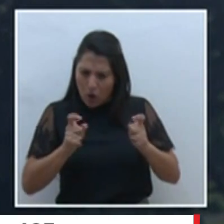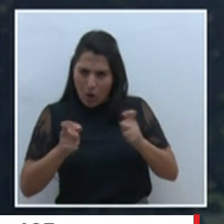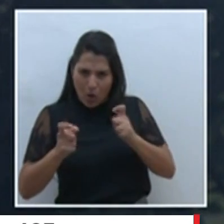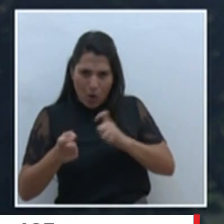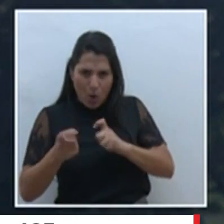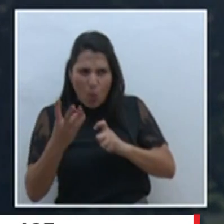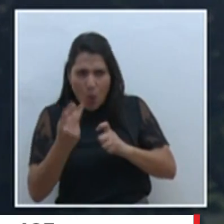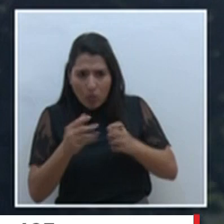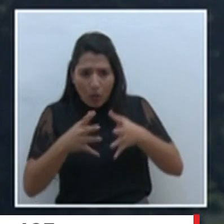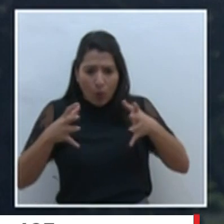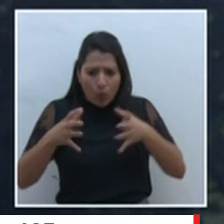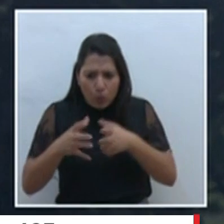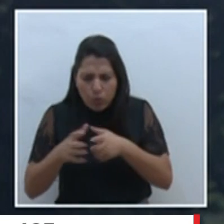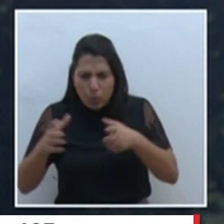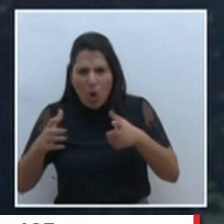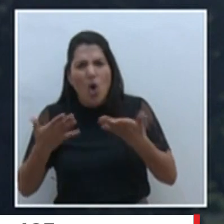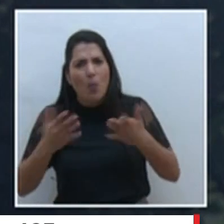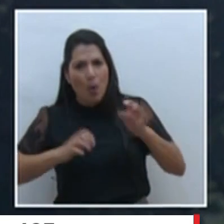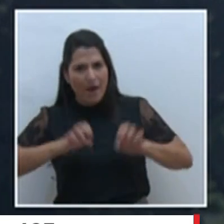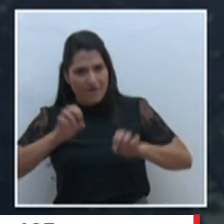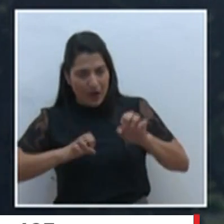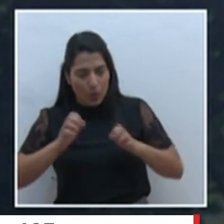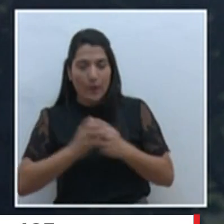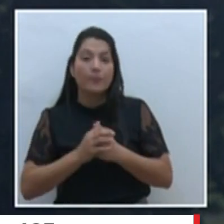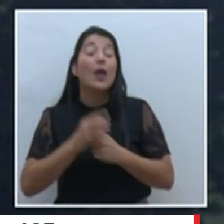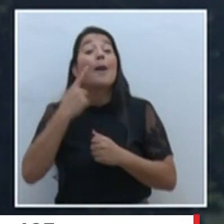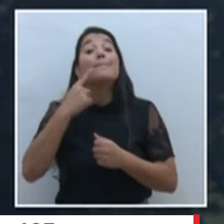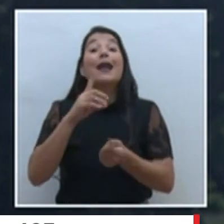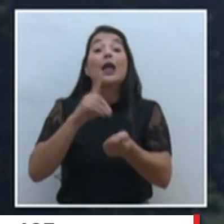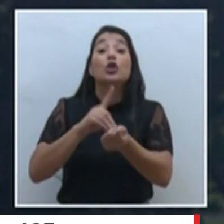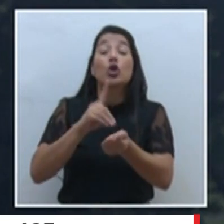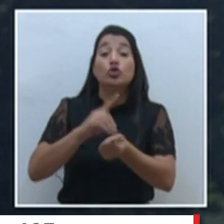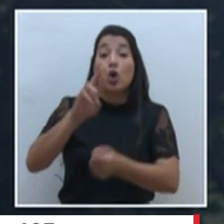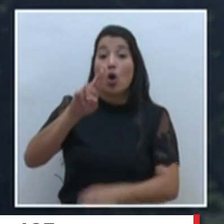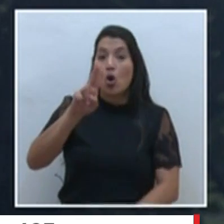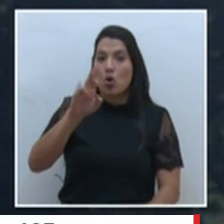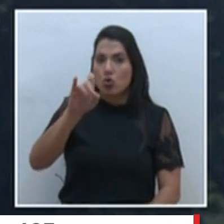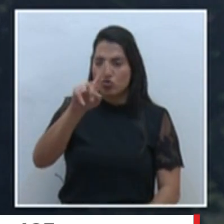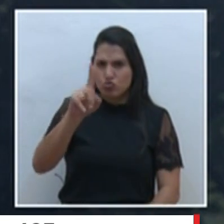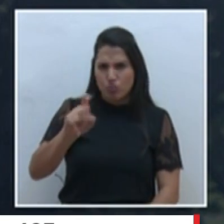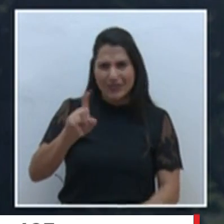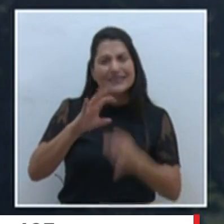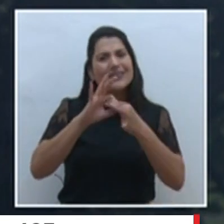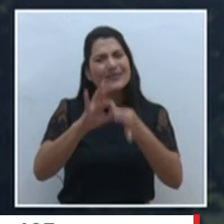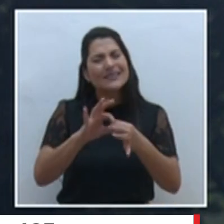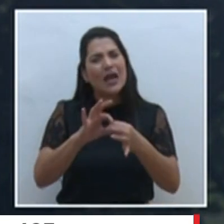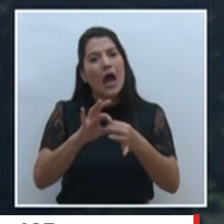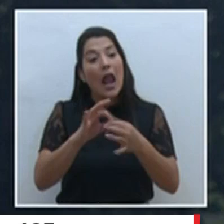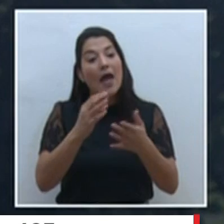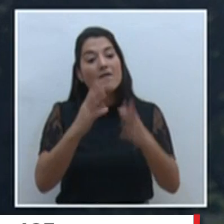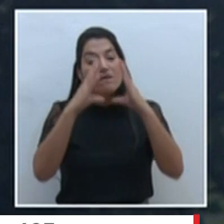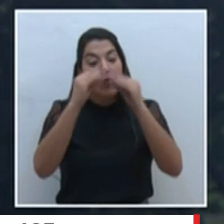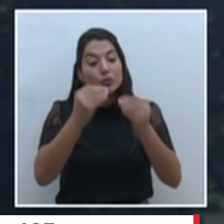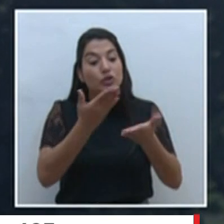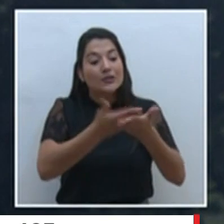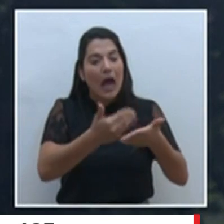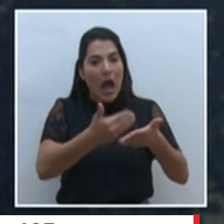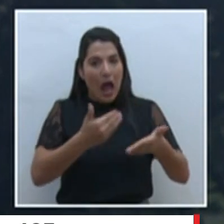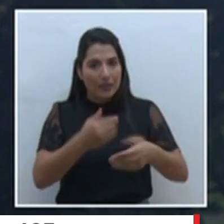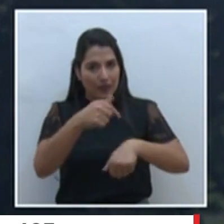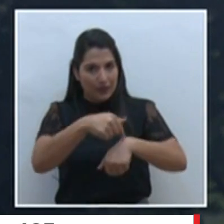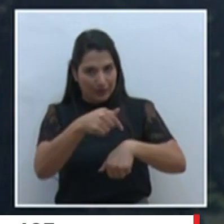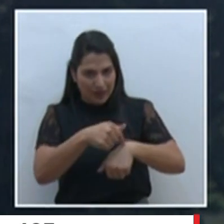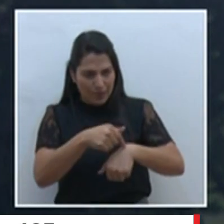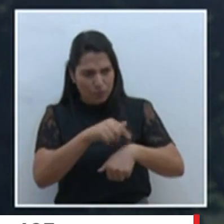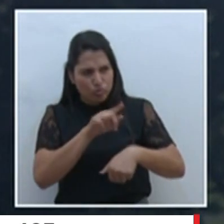lo evalúan ustedes? Y para el doctor Ruiz, con el tema de las filtraciones, le quería consultar cómo avanzan las investigaciones. No es la primera